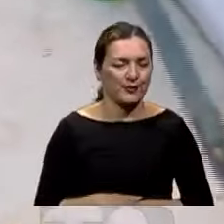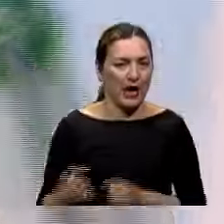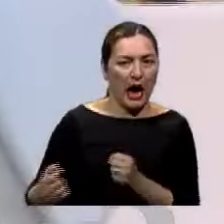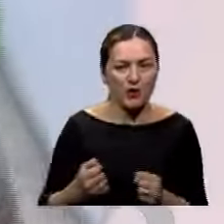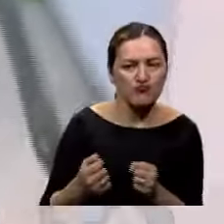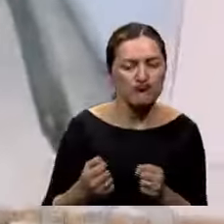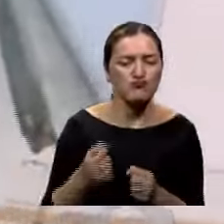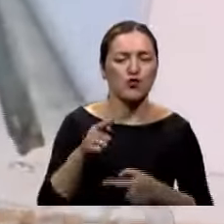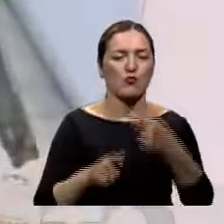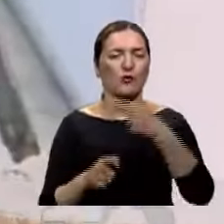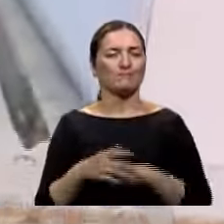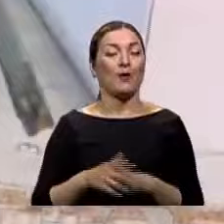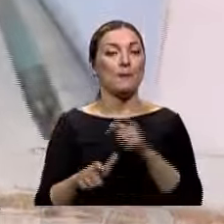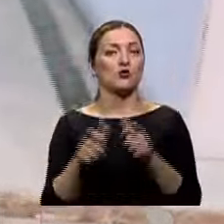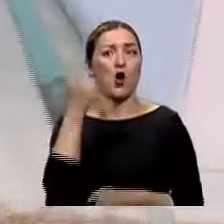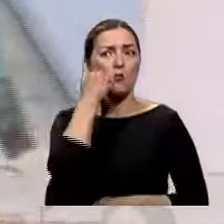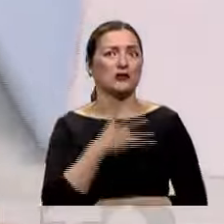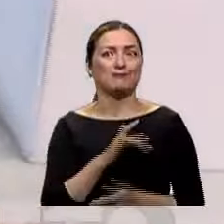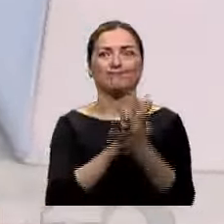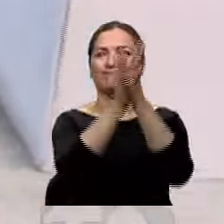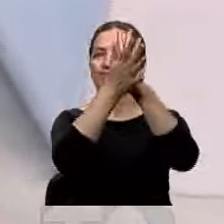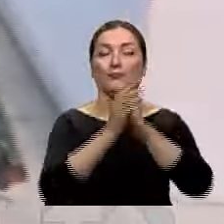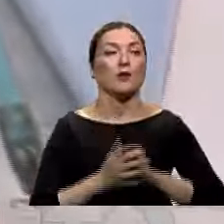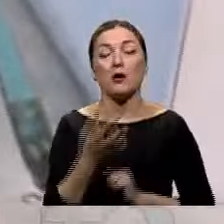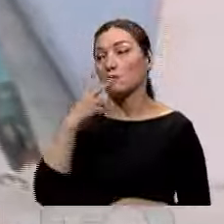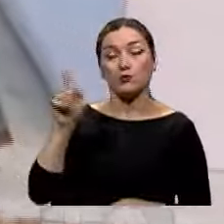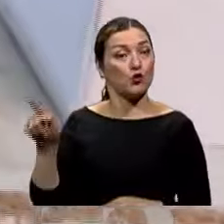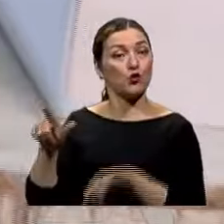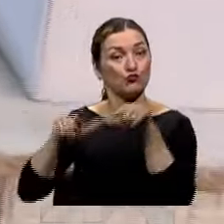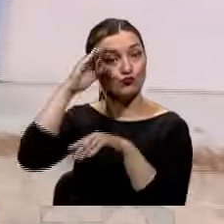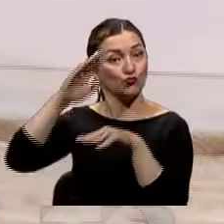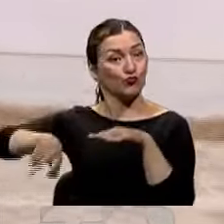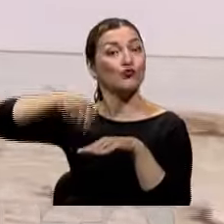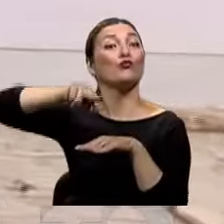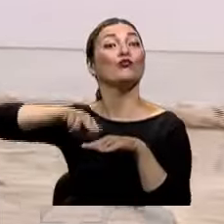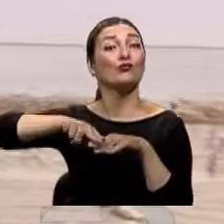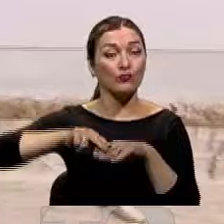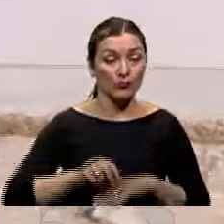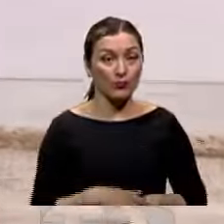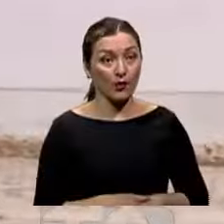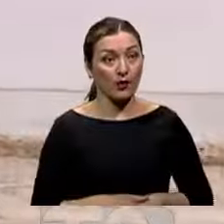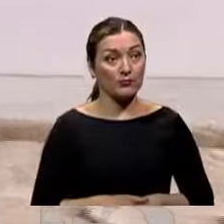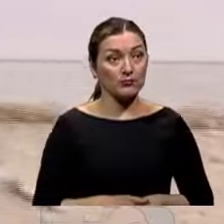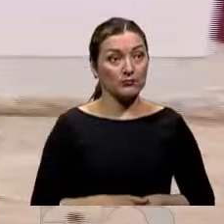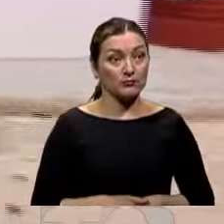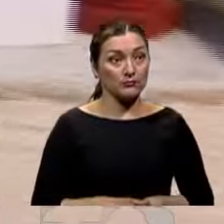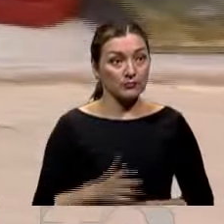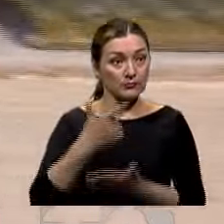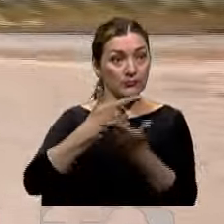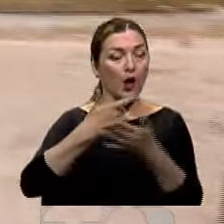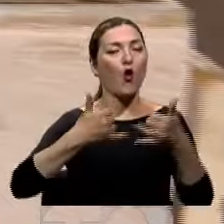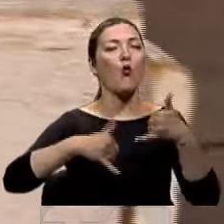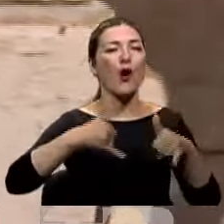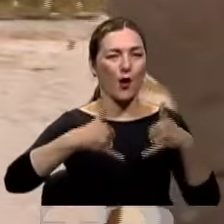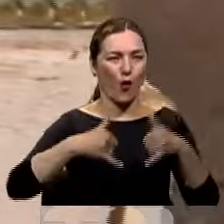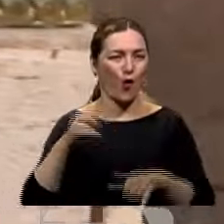también incomodan a la ciudadanía. Ahí estamos viendo todo lo que se está encontrando por parte de la Policía Nacional. Hay pistolas, me parece ser que son de juguete,